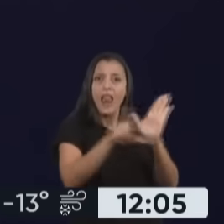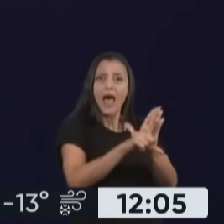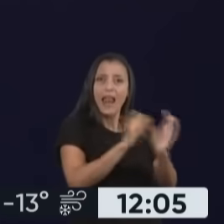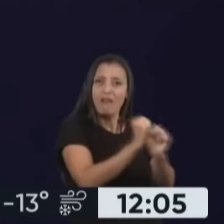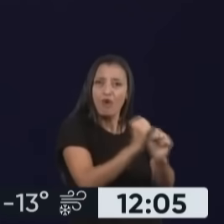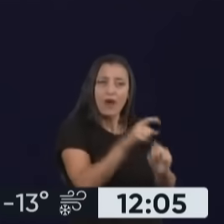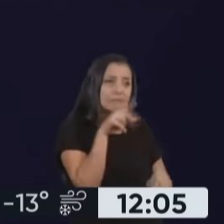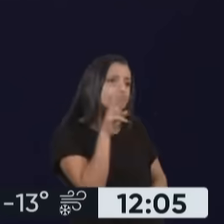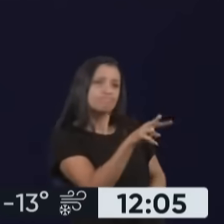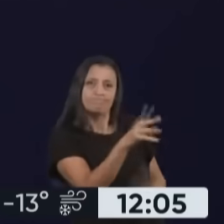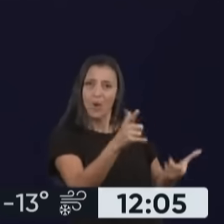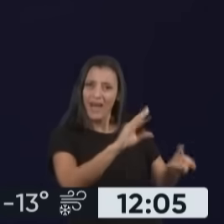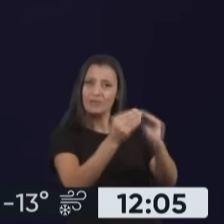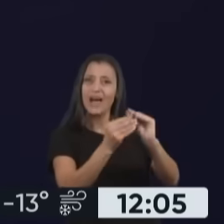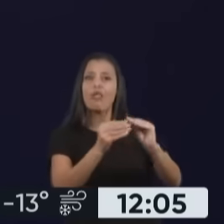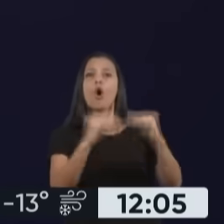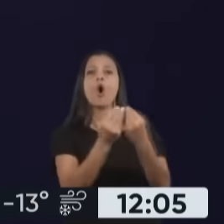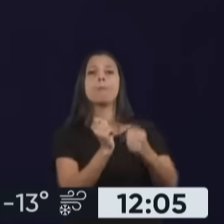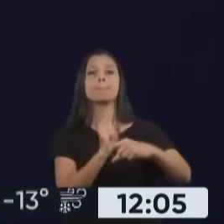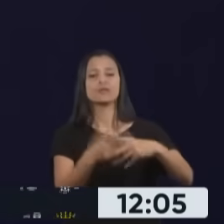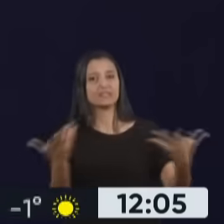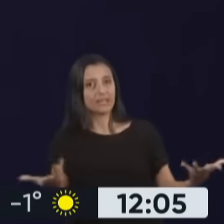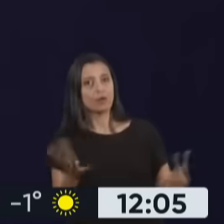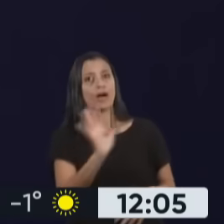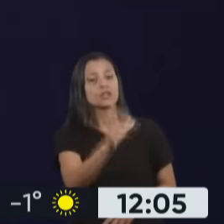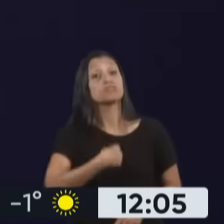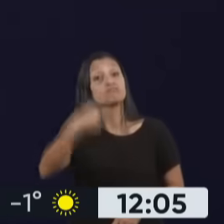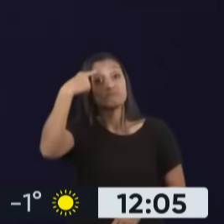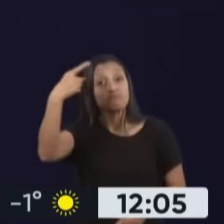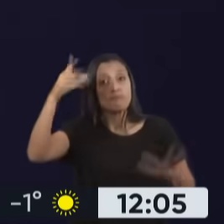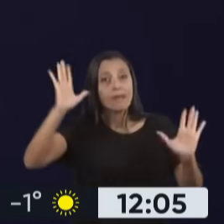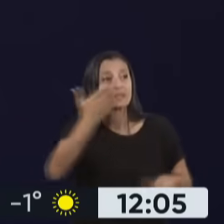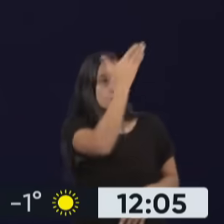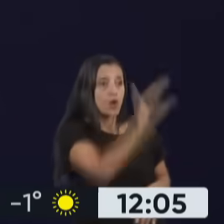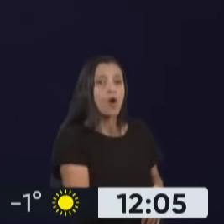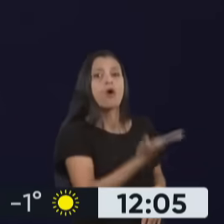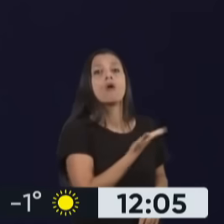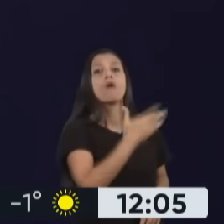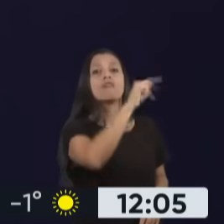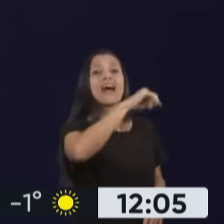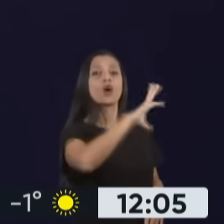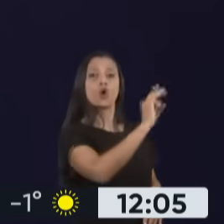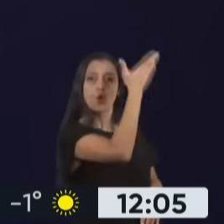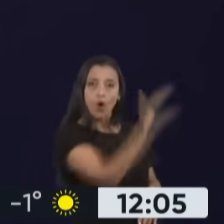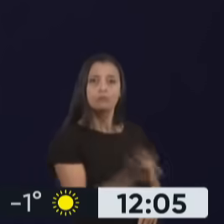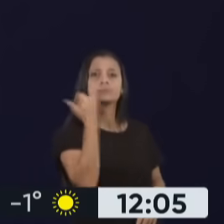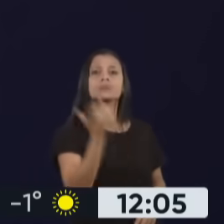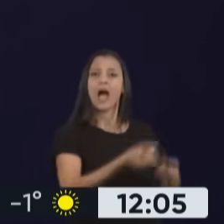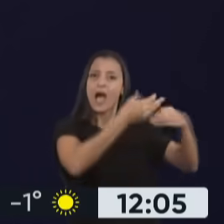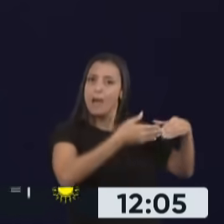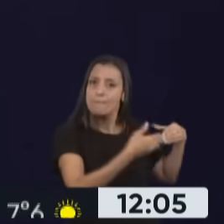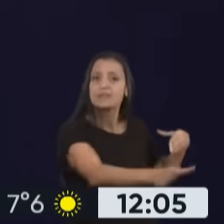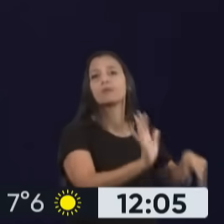Así que creo que el camino que inició Francos como presidente,